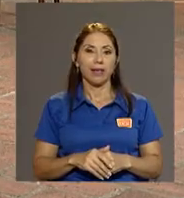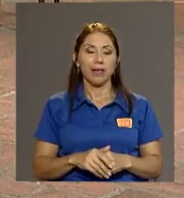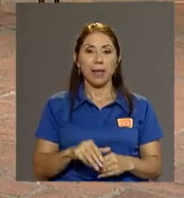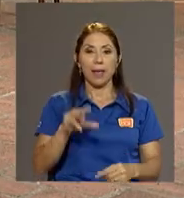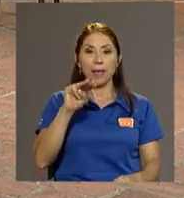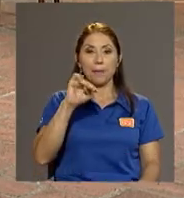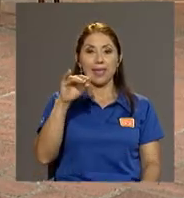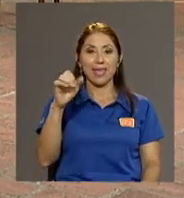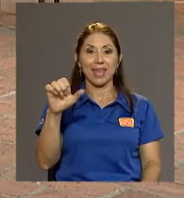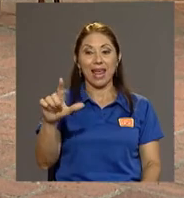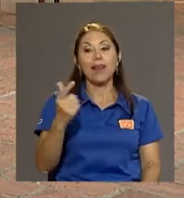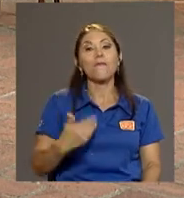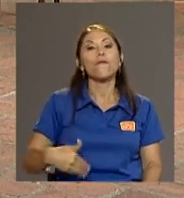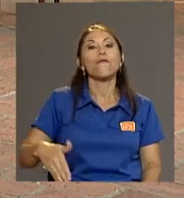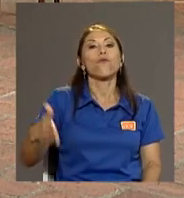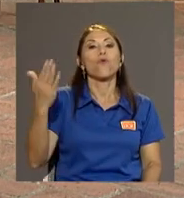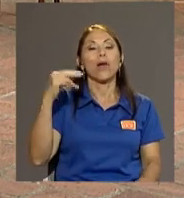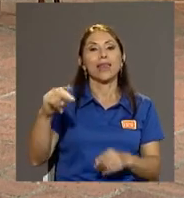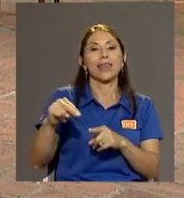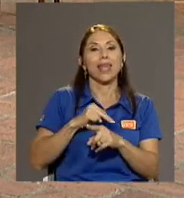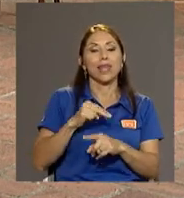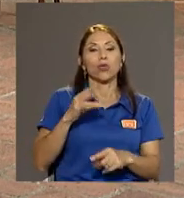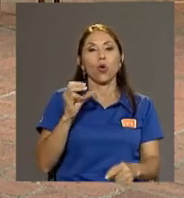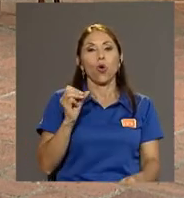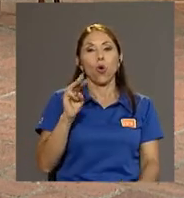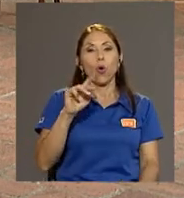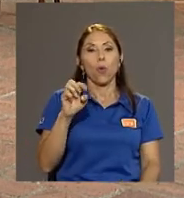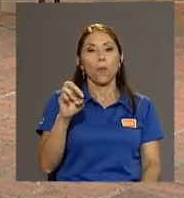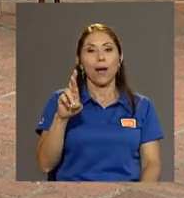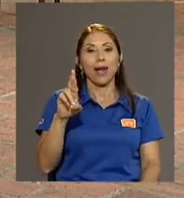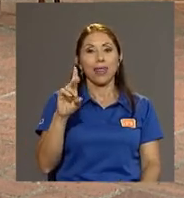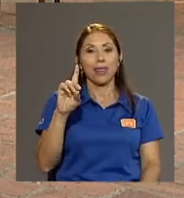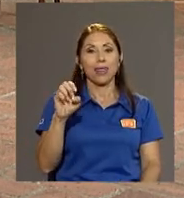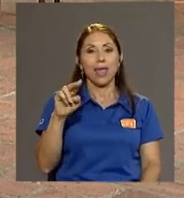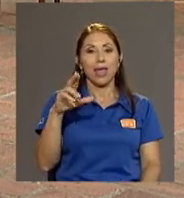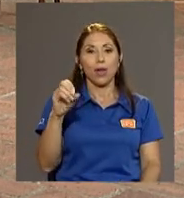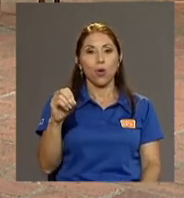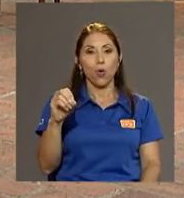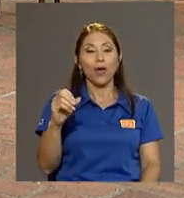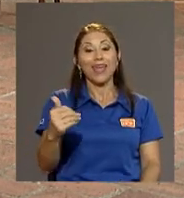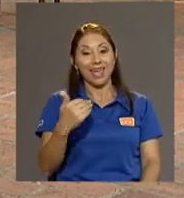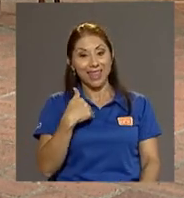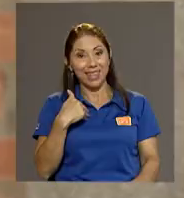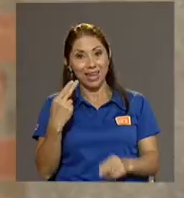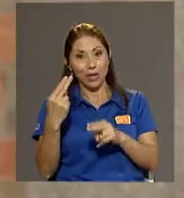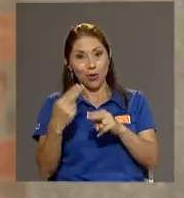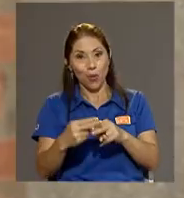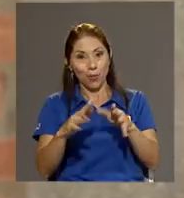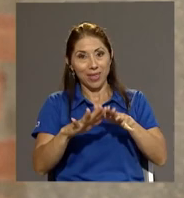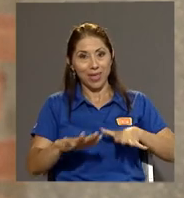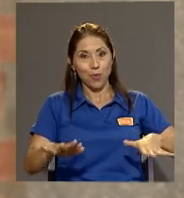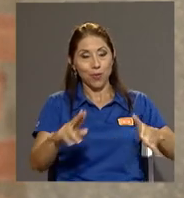Miguel fue nieto de Omar Dengo, que tiene nombre de campus en una universidad cercana.